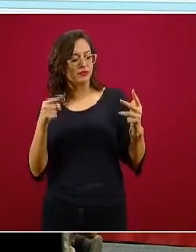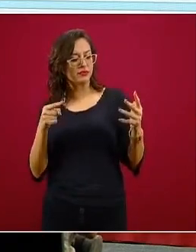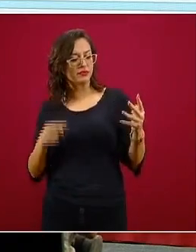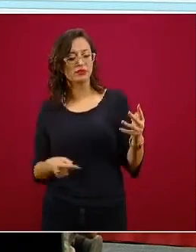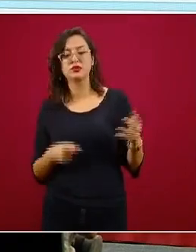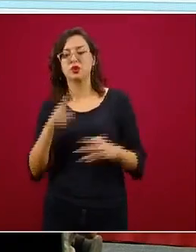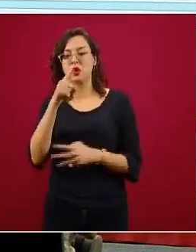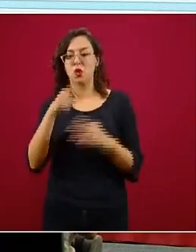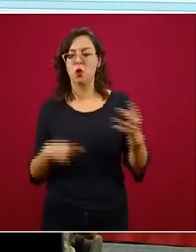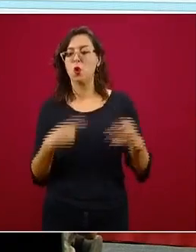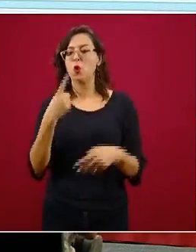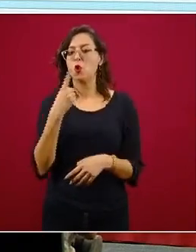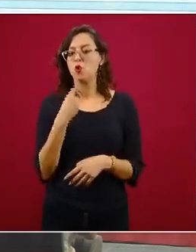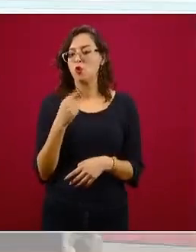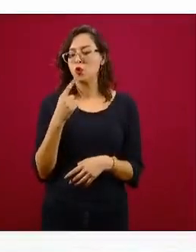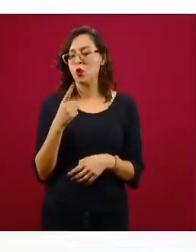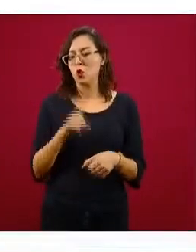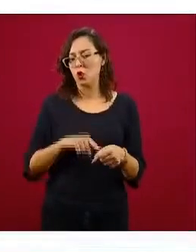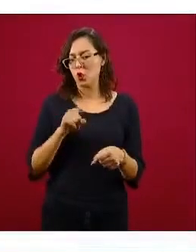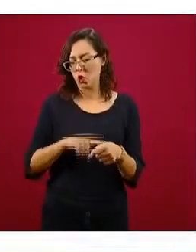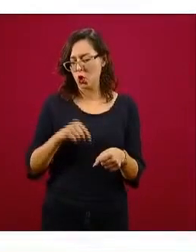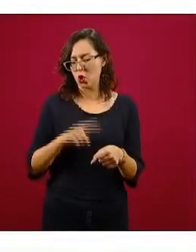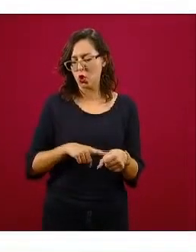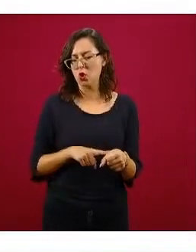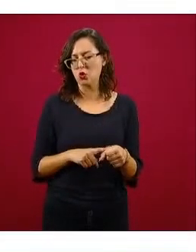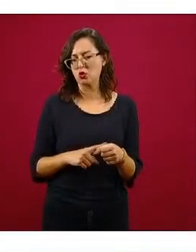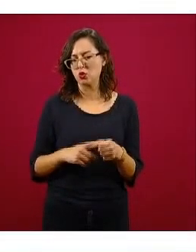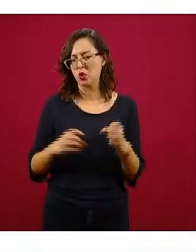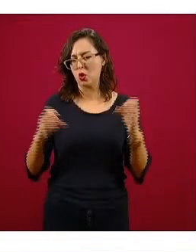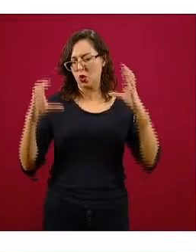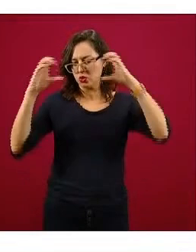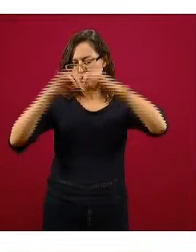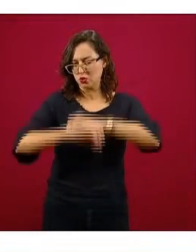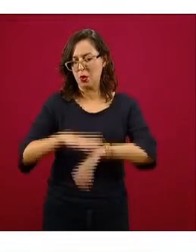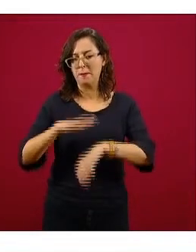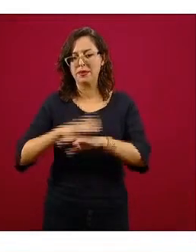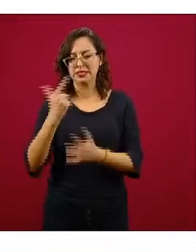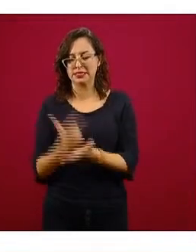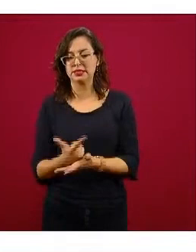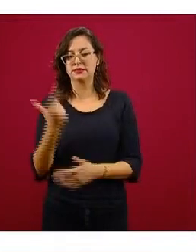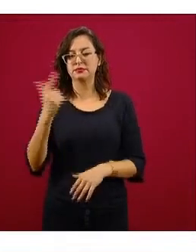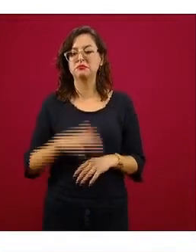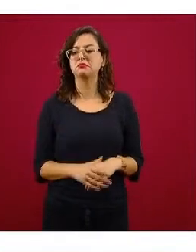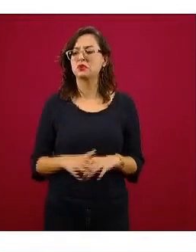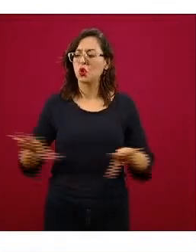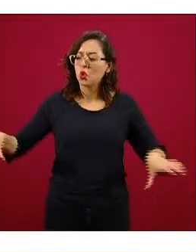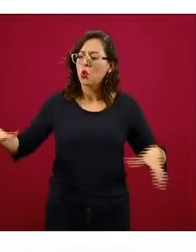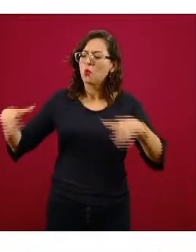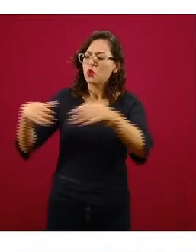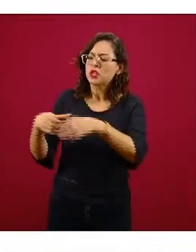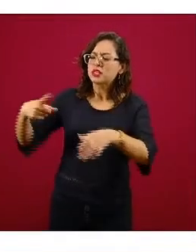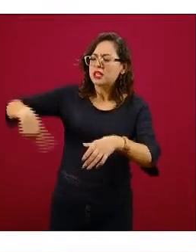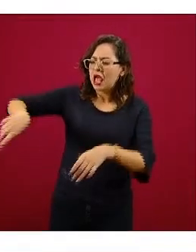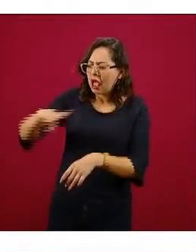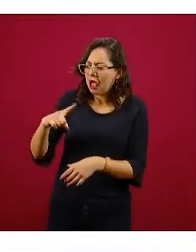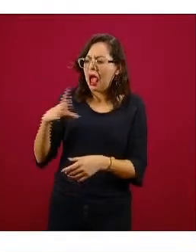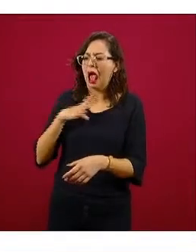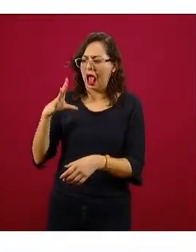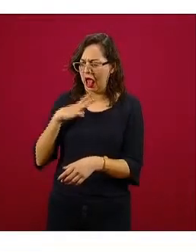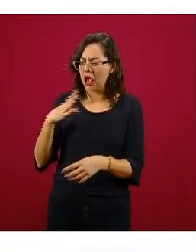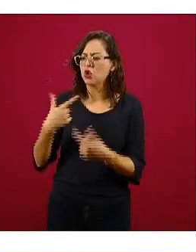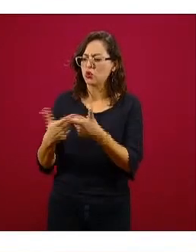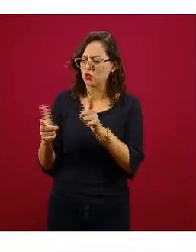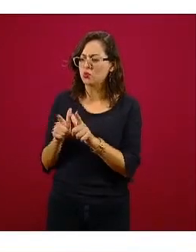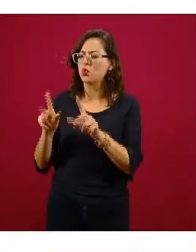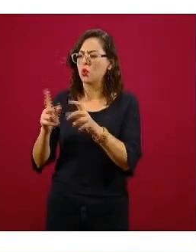colores es la gravedad. El primer escenario es cuando encontramos en esta comunidad personas con factores de riesgo, pero que no tienen sintomatología de